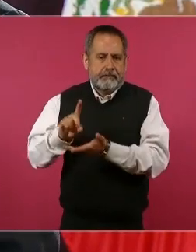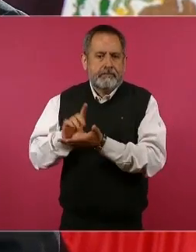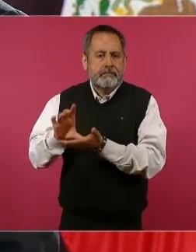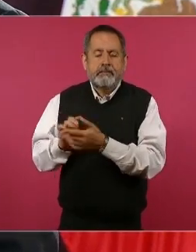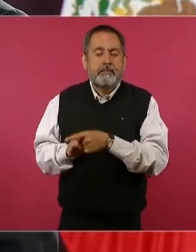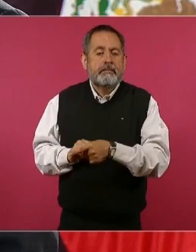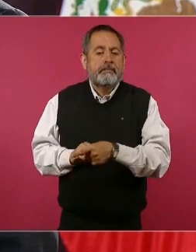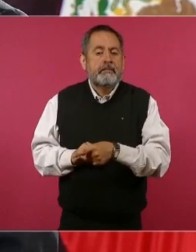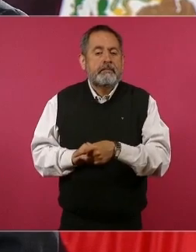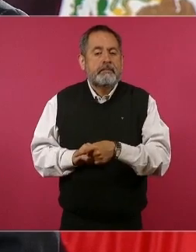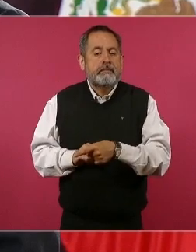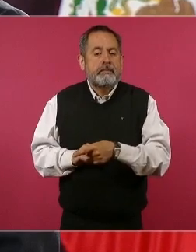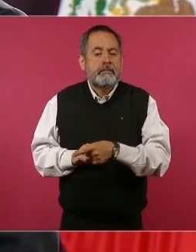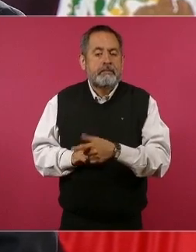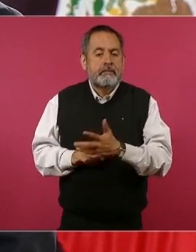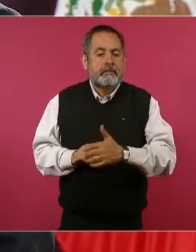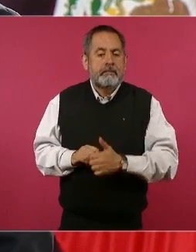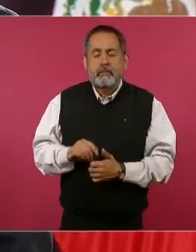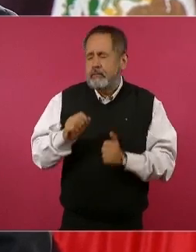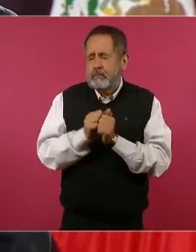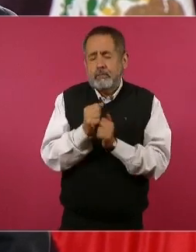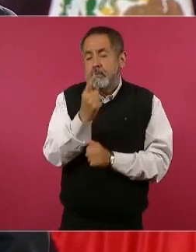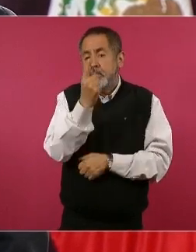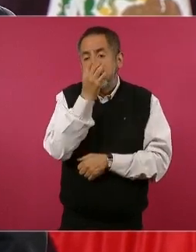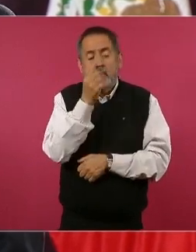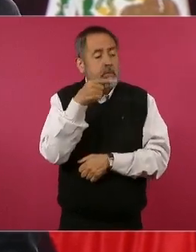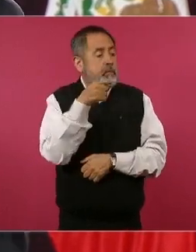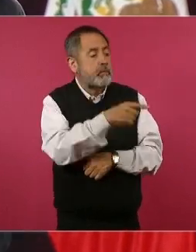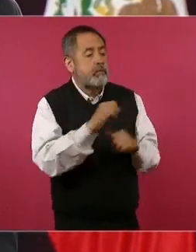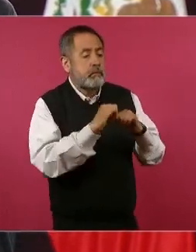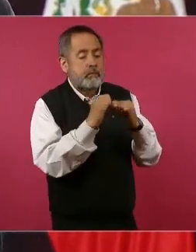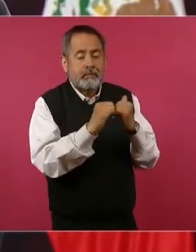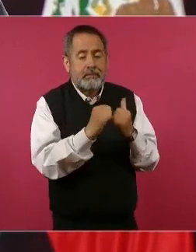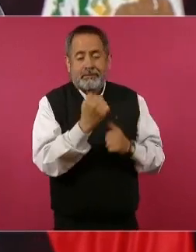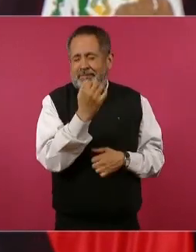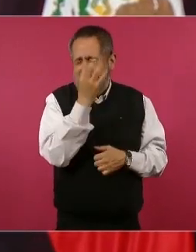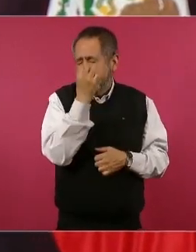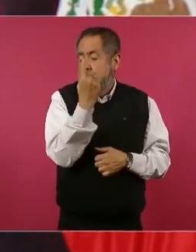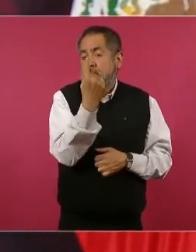de la llamada sociedad civil que tenemos